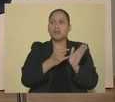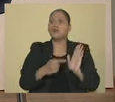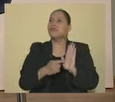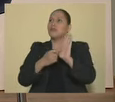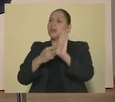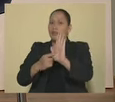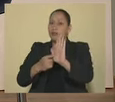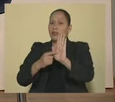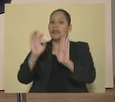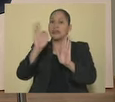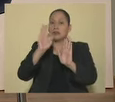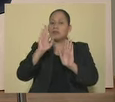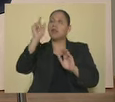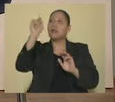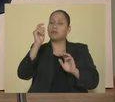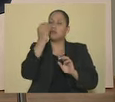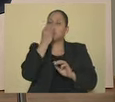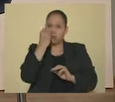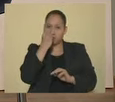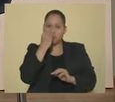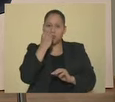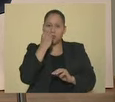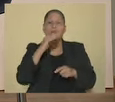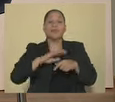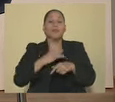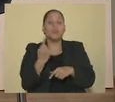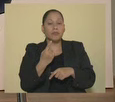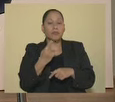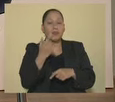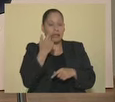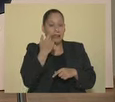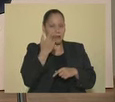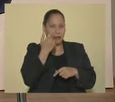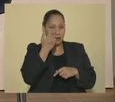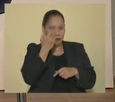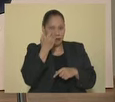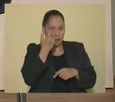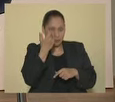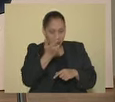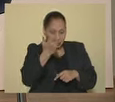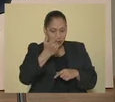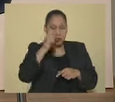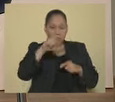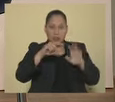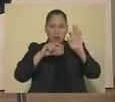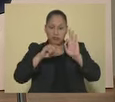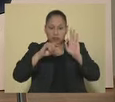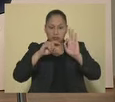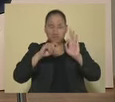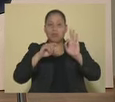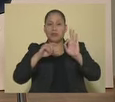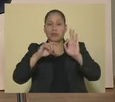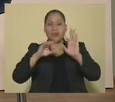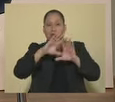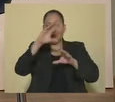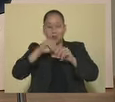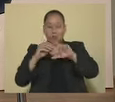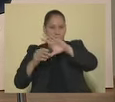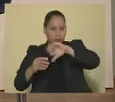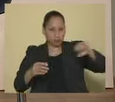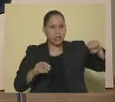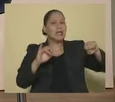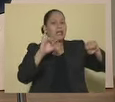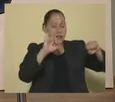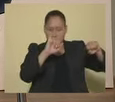que es por concepto de pensión alimenticia, ya que ese dinero, esa cantidad de la pensión... Tiene que ser íntegra, ¿no? No, pero ya además ya